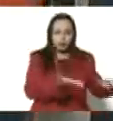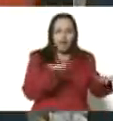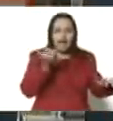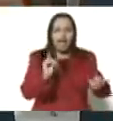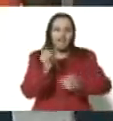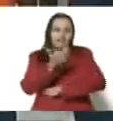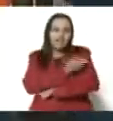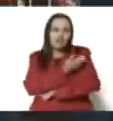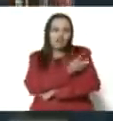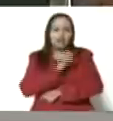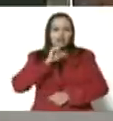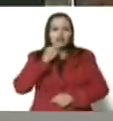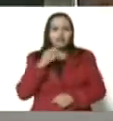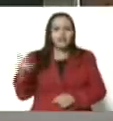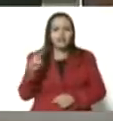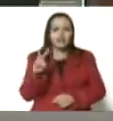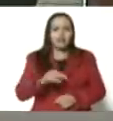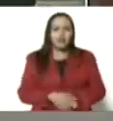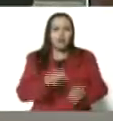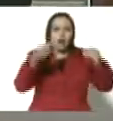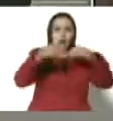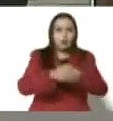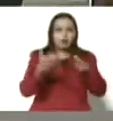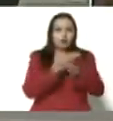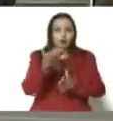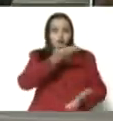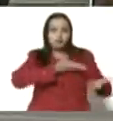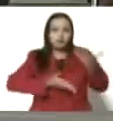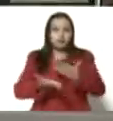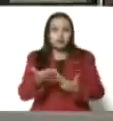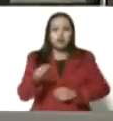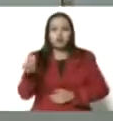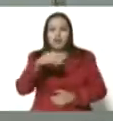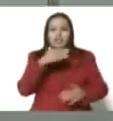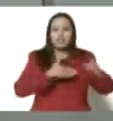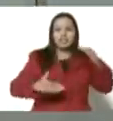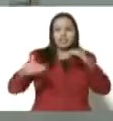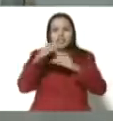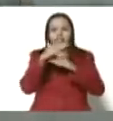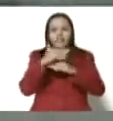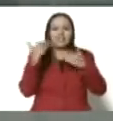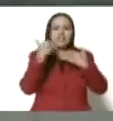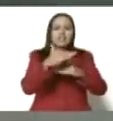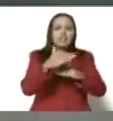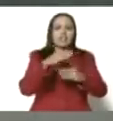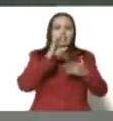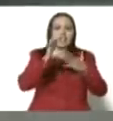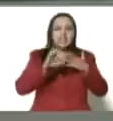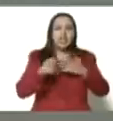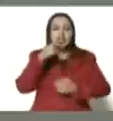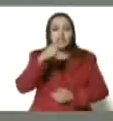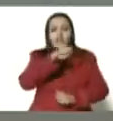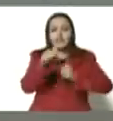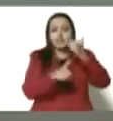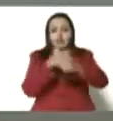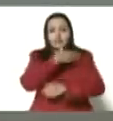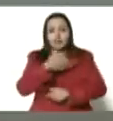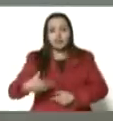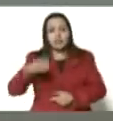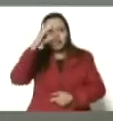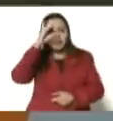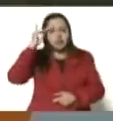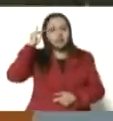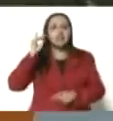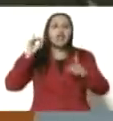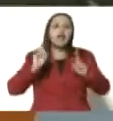de la vacuna rusa, un convenio de cooperación del más alto nivel estratégico, ha dicho la vicepresidenta ejecutiva de la